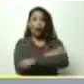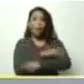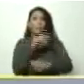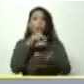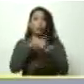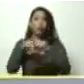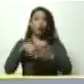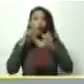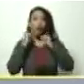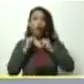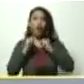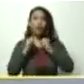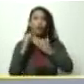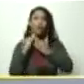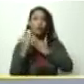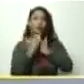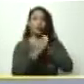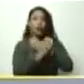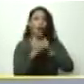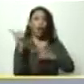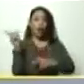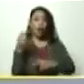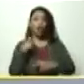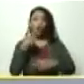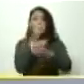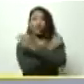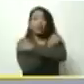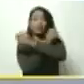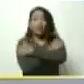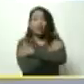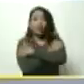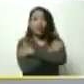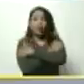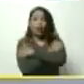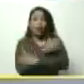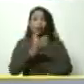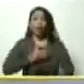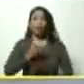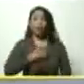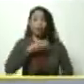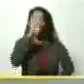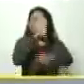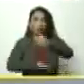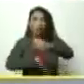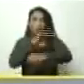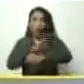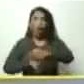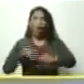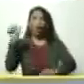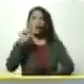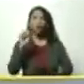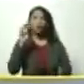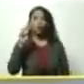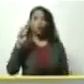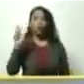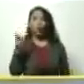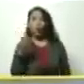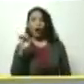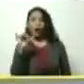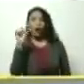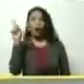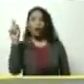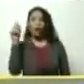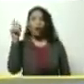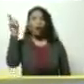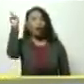Manuel Ferreira tengo que felicitar a la alcaldesa de Barcelona Suhey Herrera la India